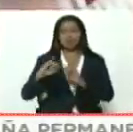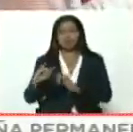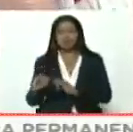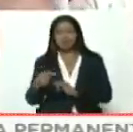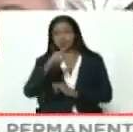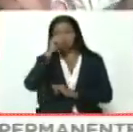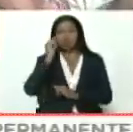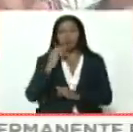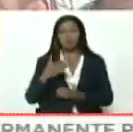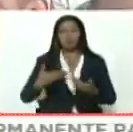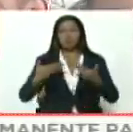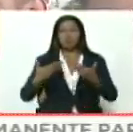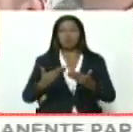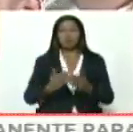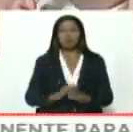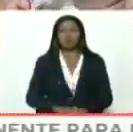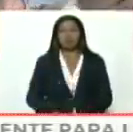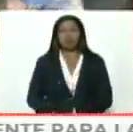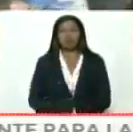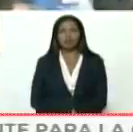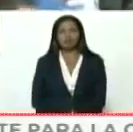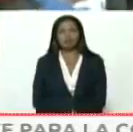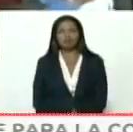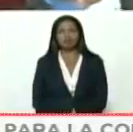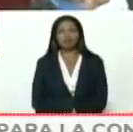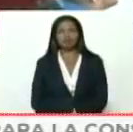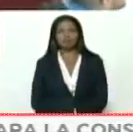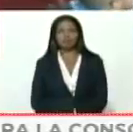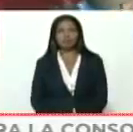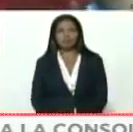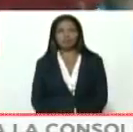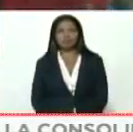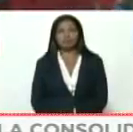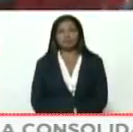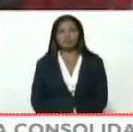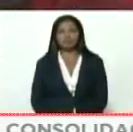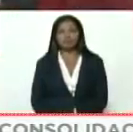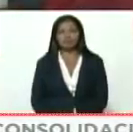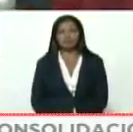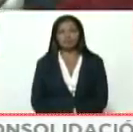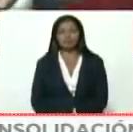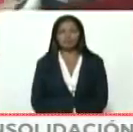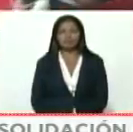Entrega de los diplomas a los graduandos. Recibe